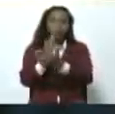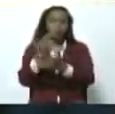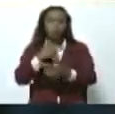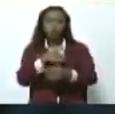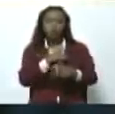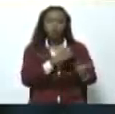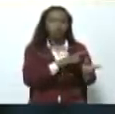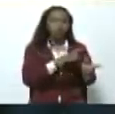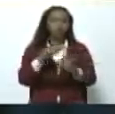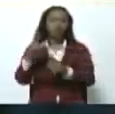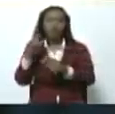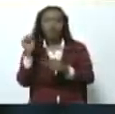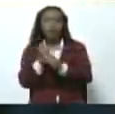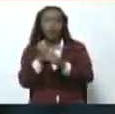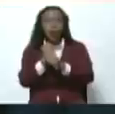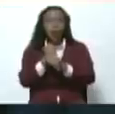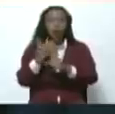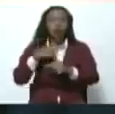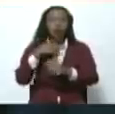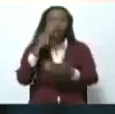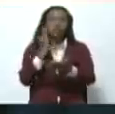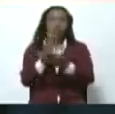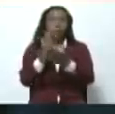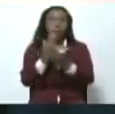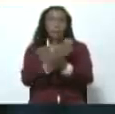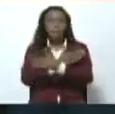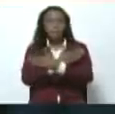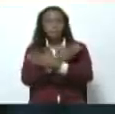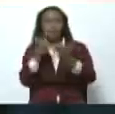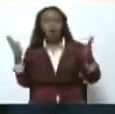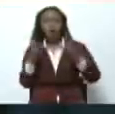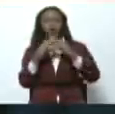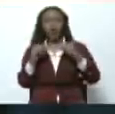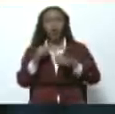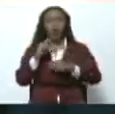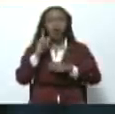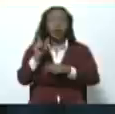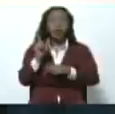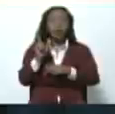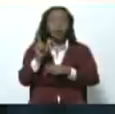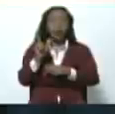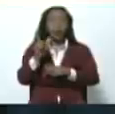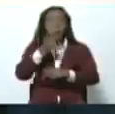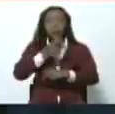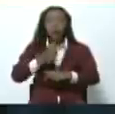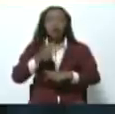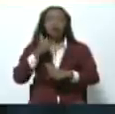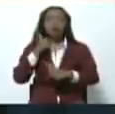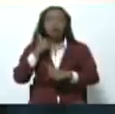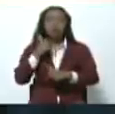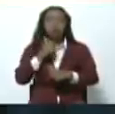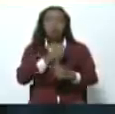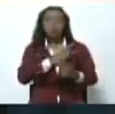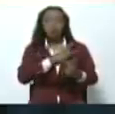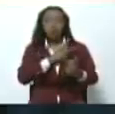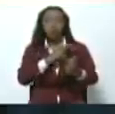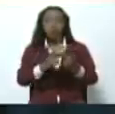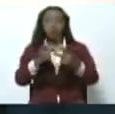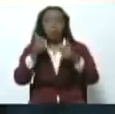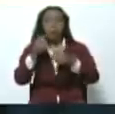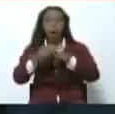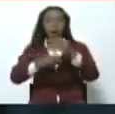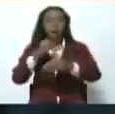para ese trabajo. Siempre estamos a la disposición de todo aquel que con buena voluntad venga a hacer el